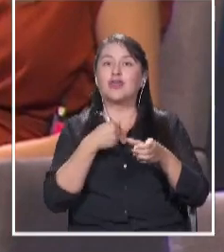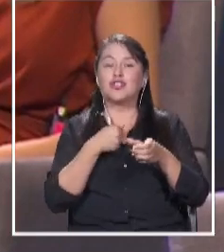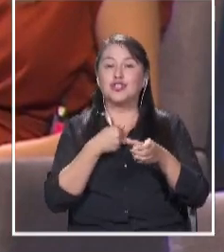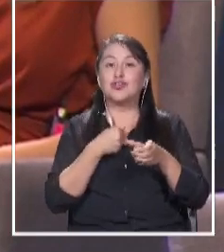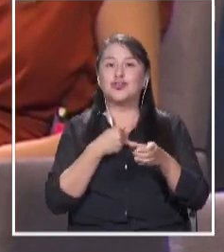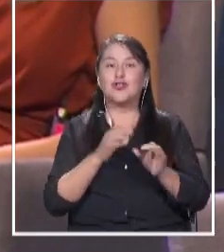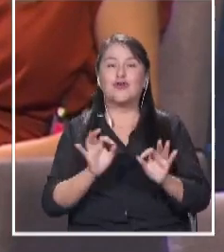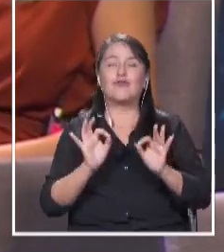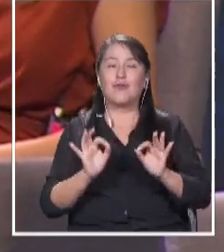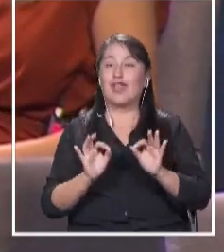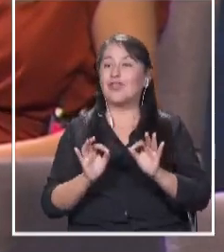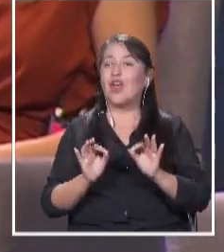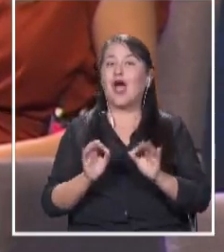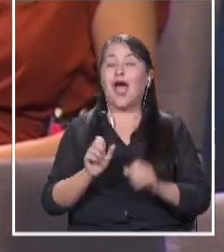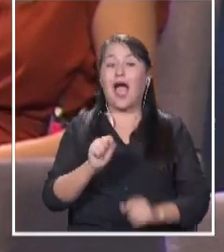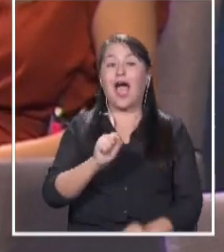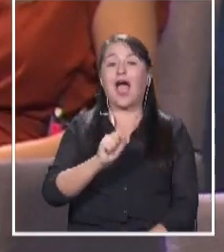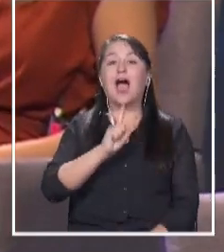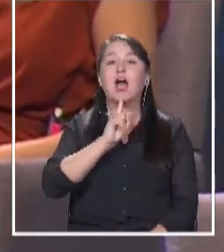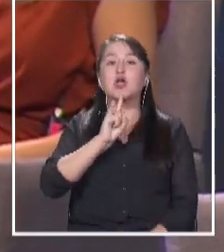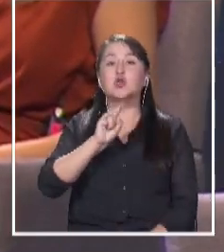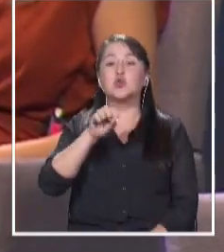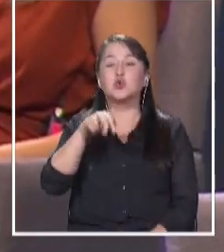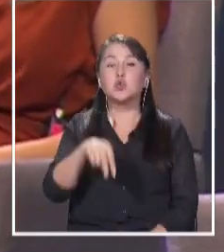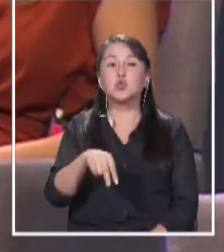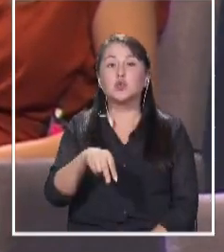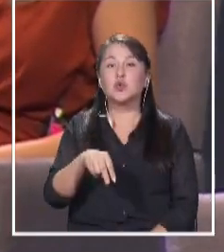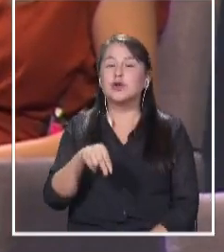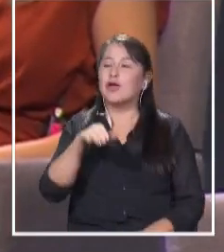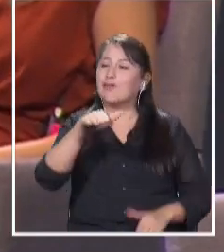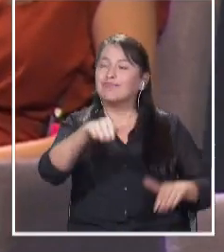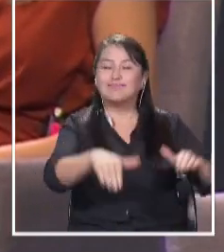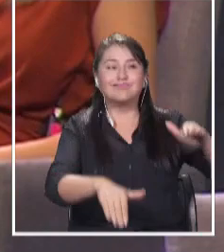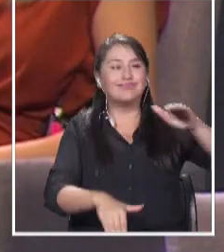atunes. Son animales como estar enfrente de un jaguar.